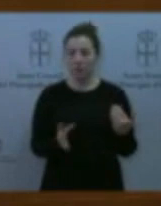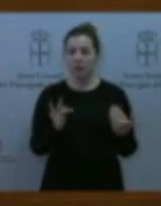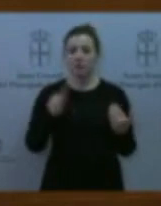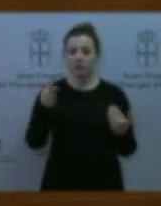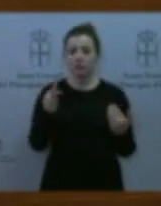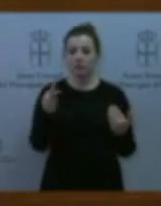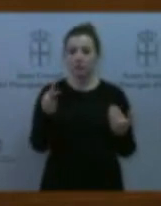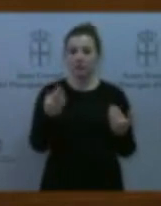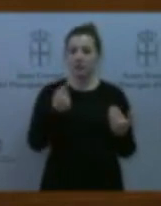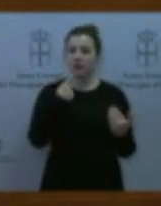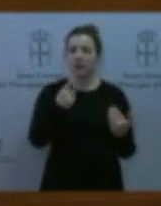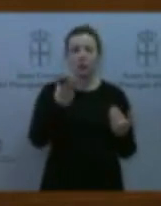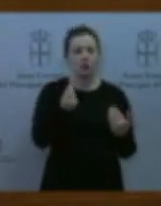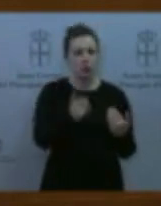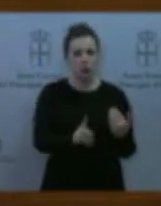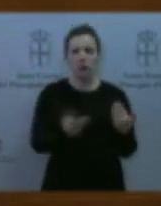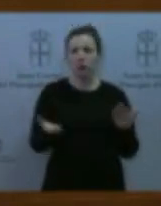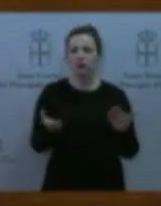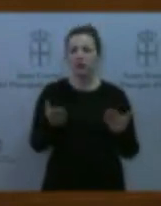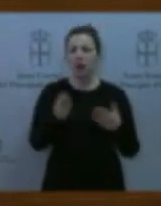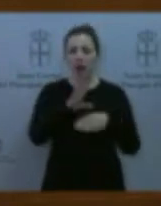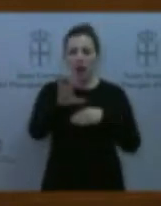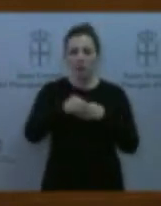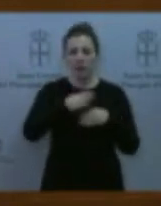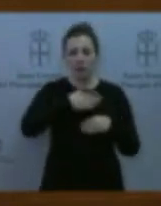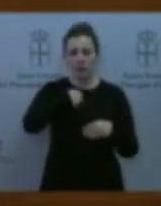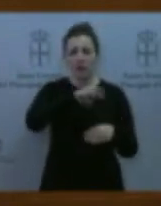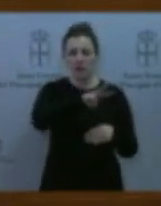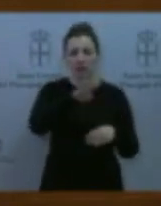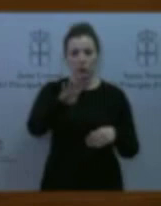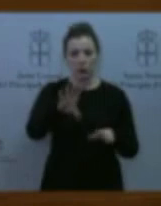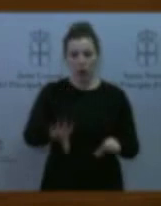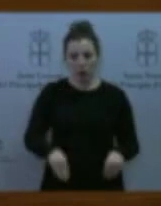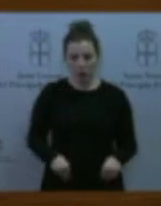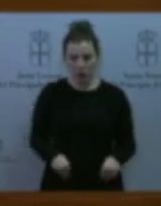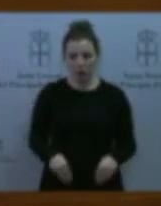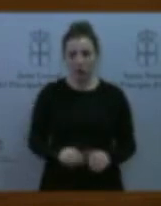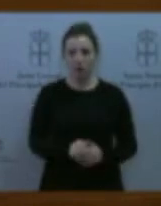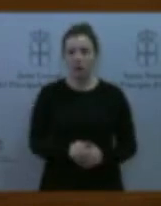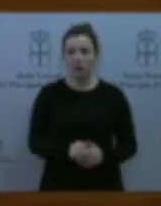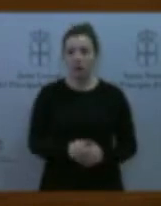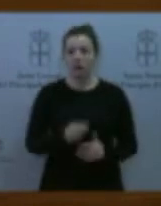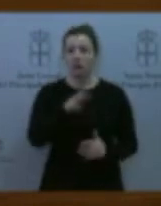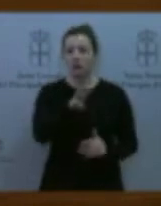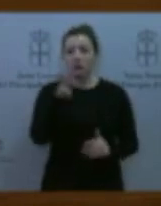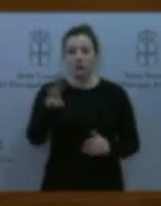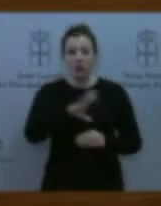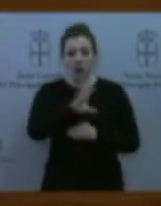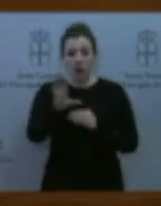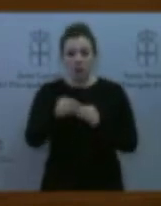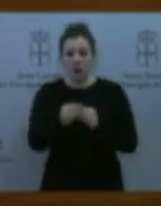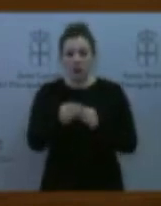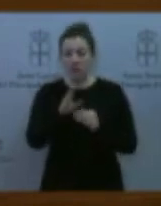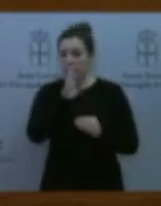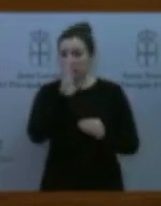nuestras enmiendas, 34 fueron aceptadas y unas 33 enmiendas transaccionadas, es decir, buscando un